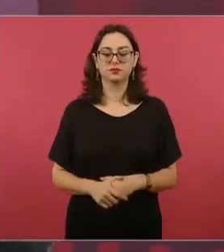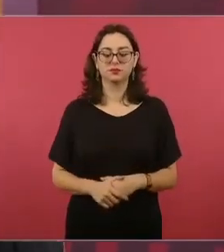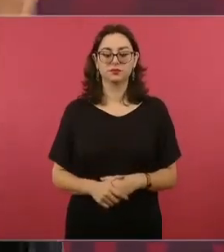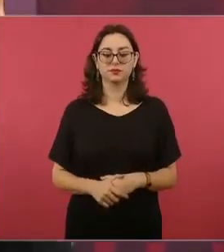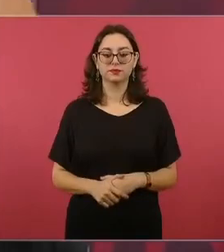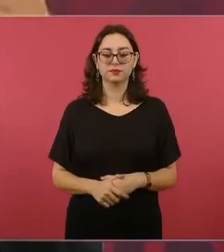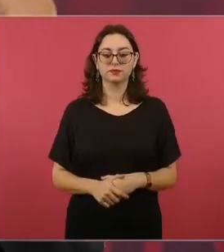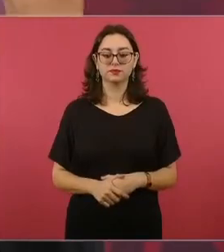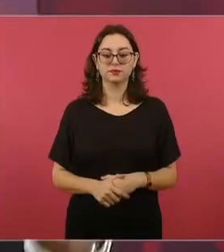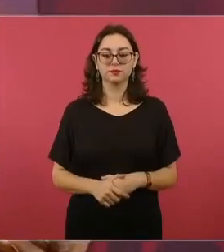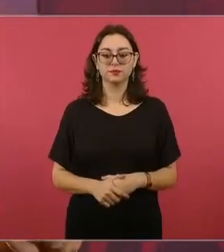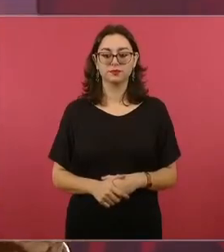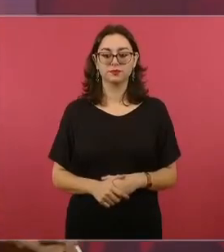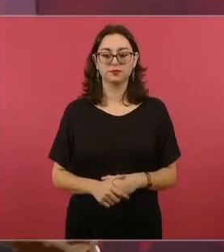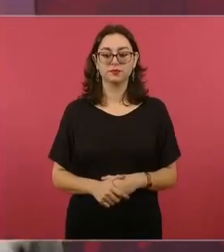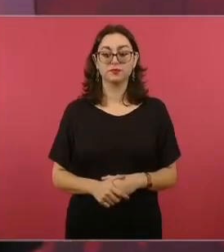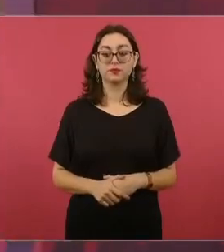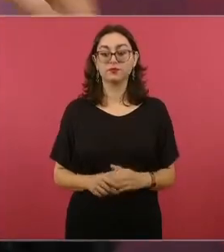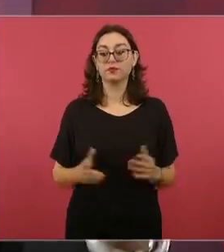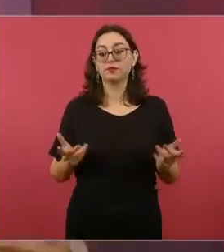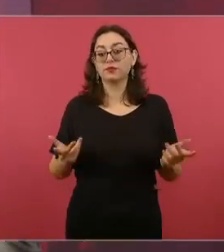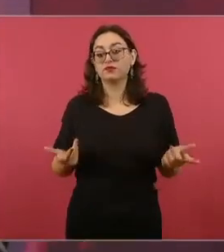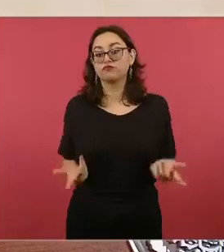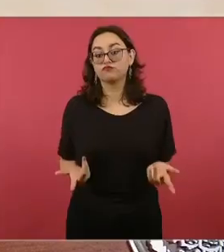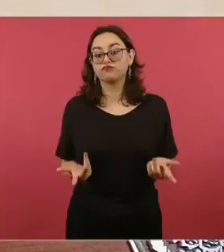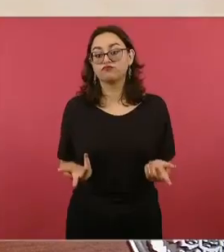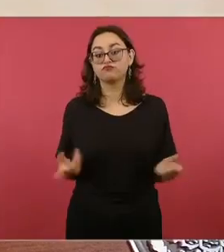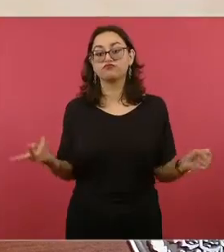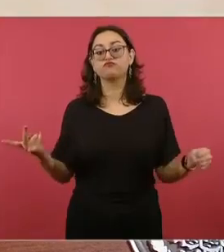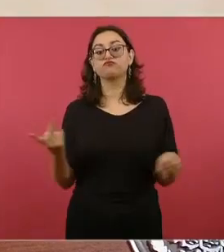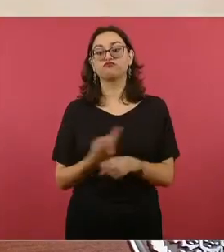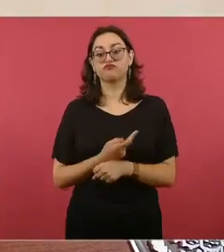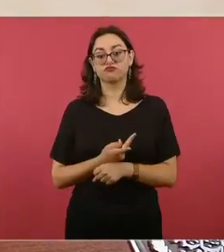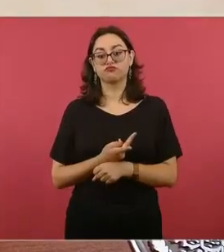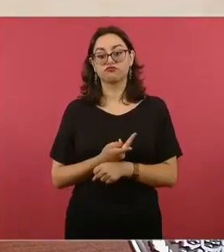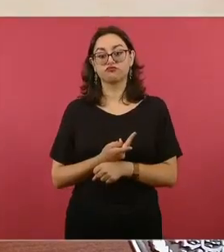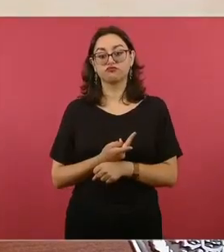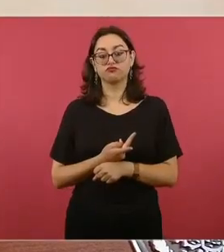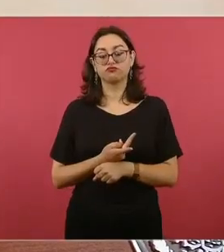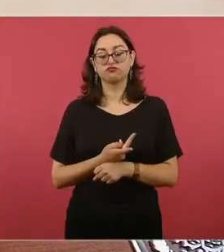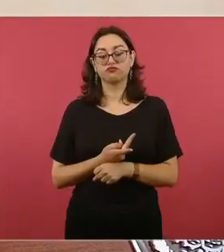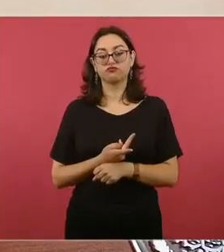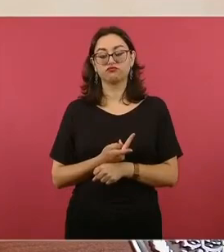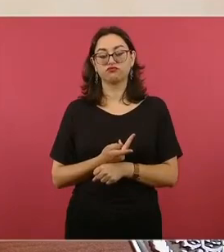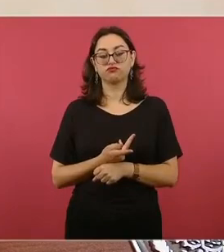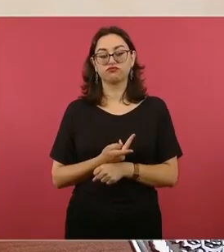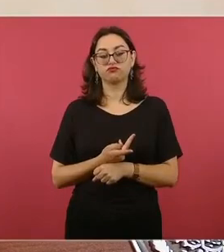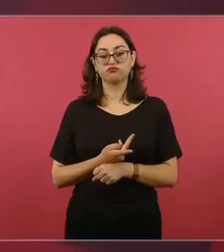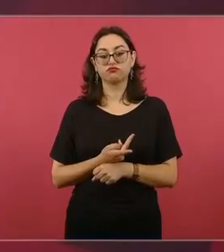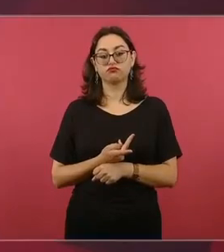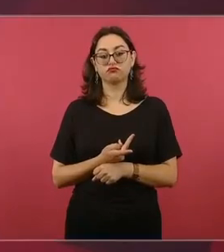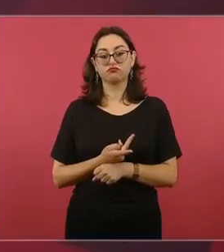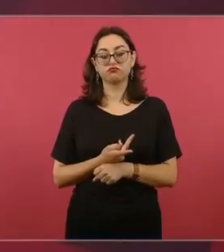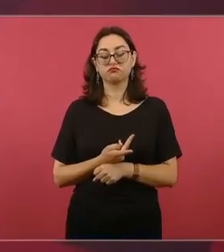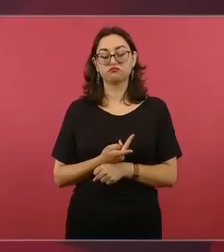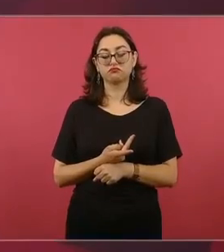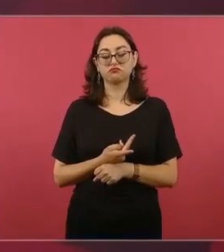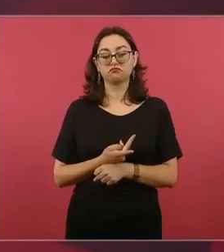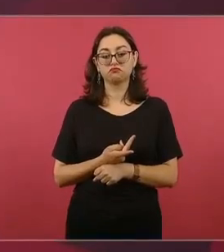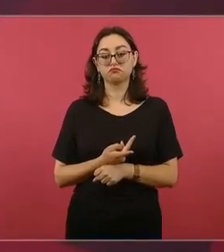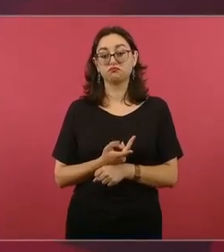Entonces, también piensan de que nadie